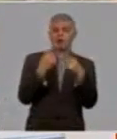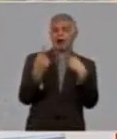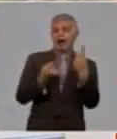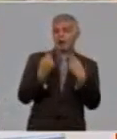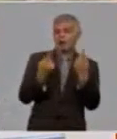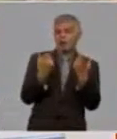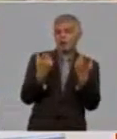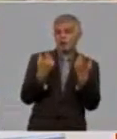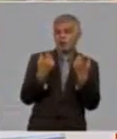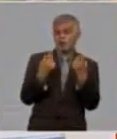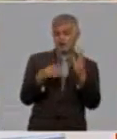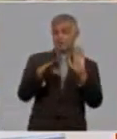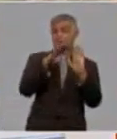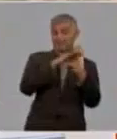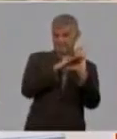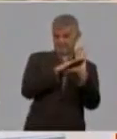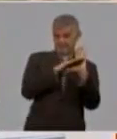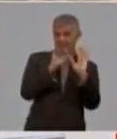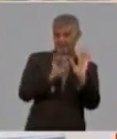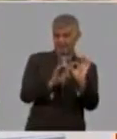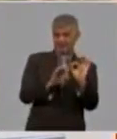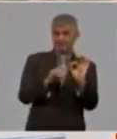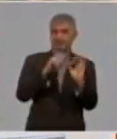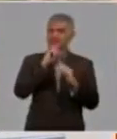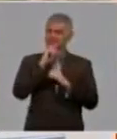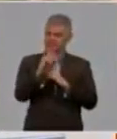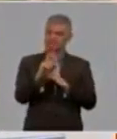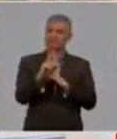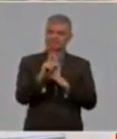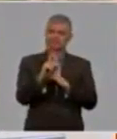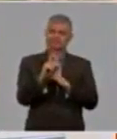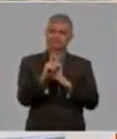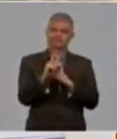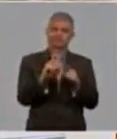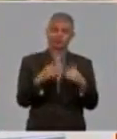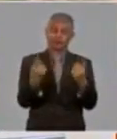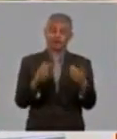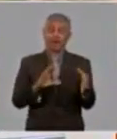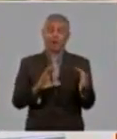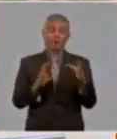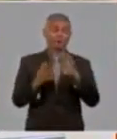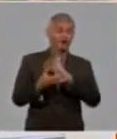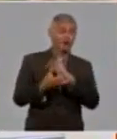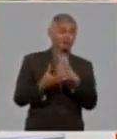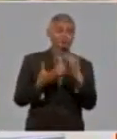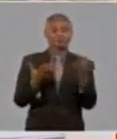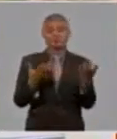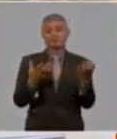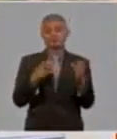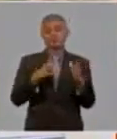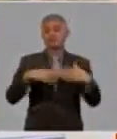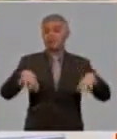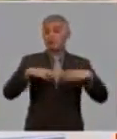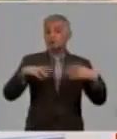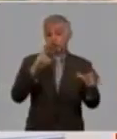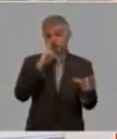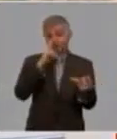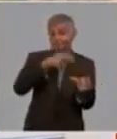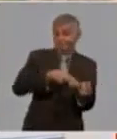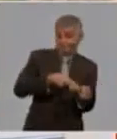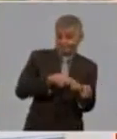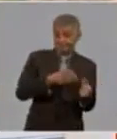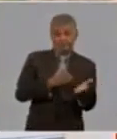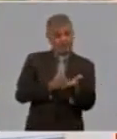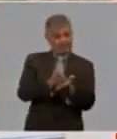reto realmente la medida porque, como se conoce, ya sea por la compleja situación energética que hemos venido experimentando y que se